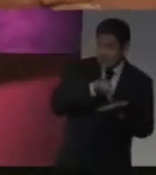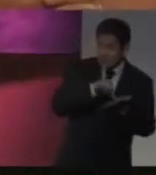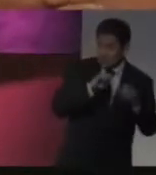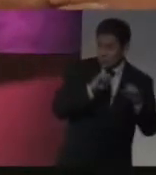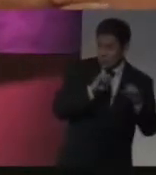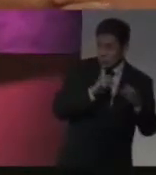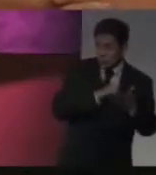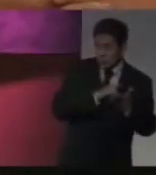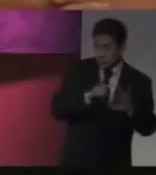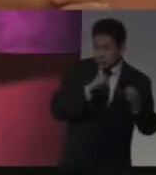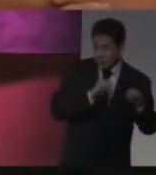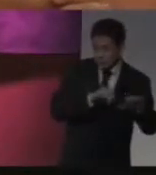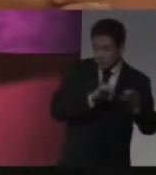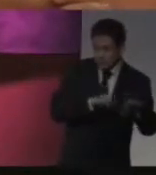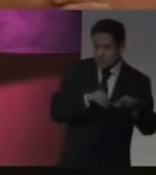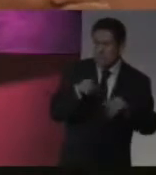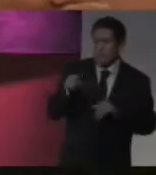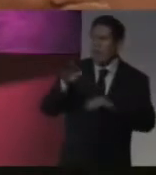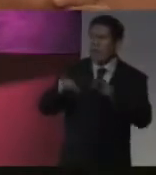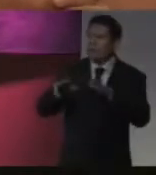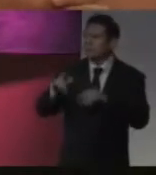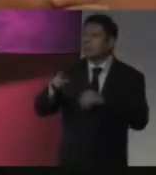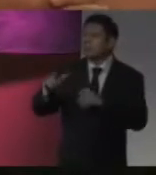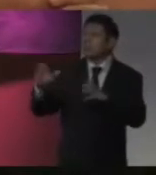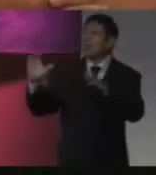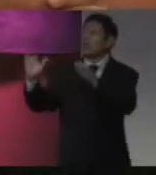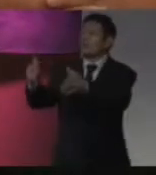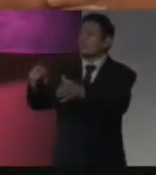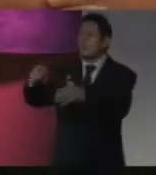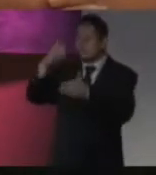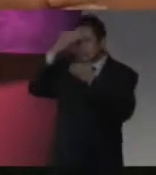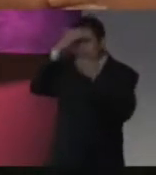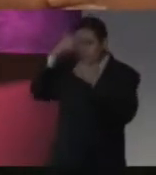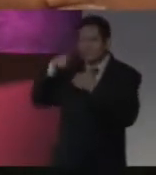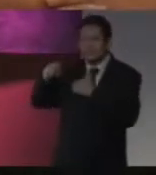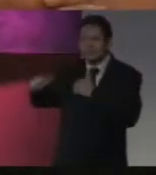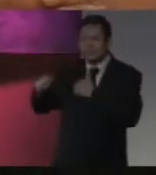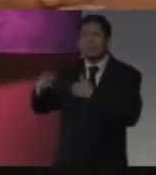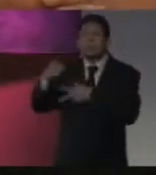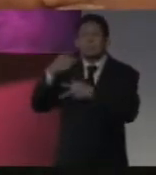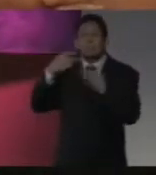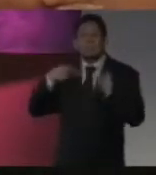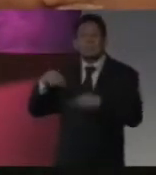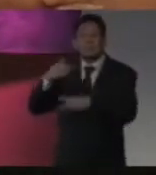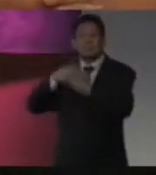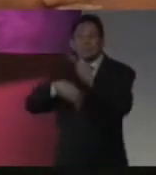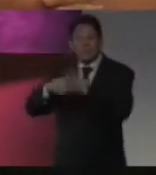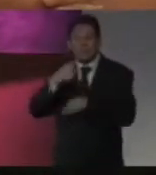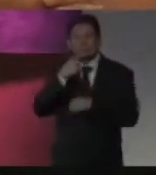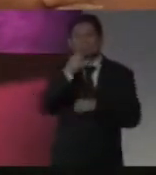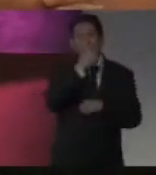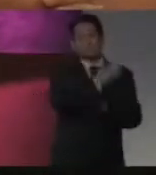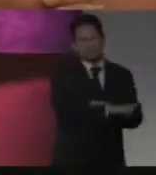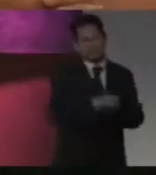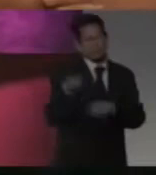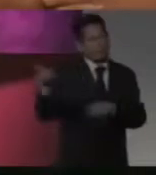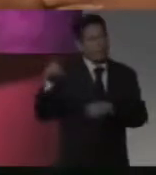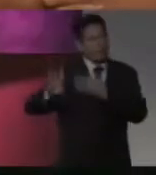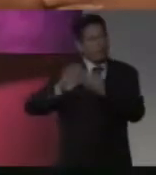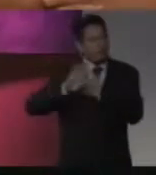violencia en las comunidades zapatistas, ¿verdad? Como es lógico, ¿verdad? Los zapatistas no